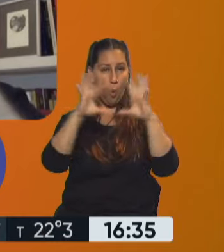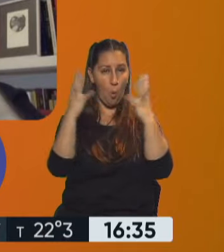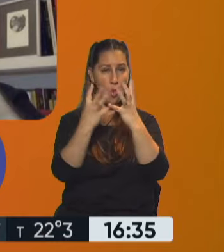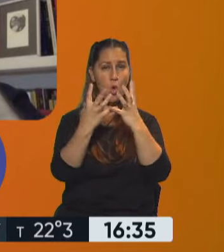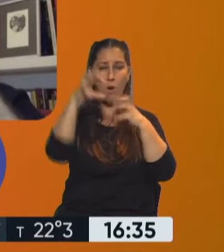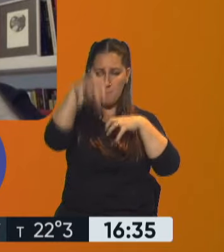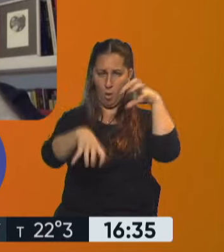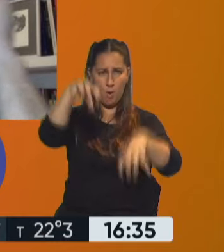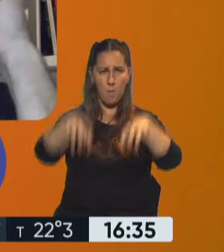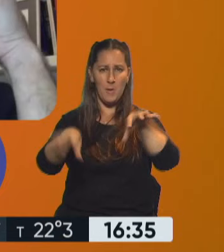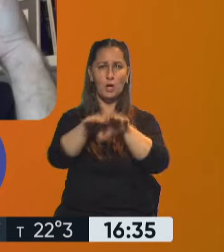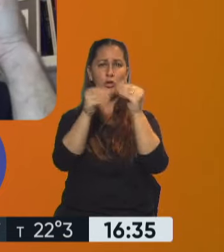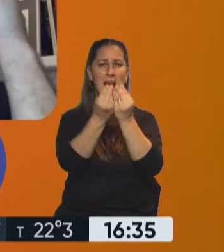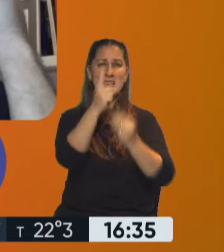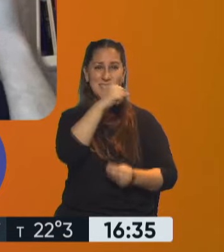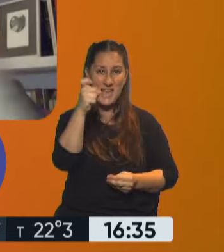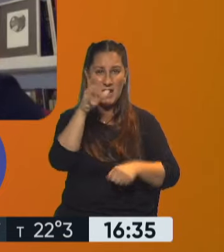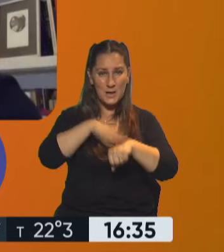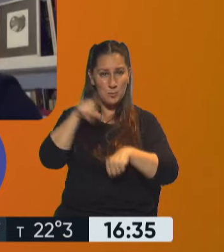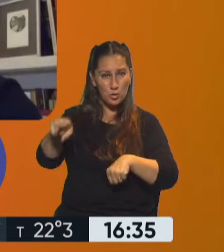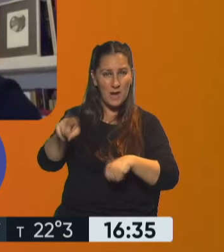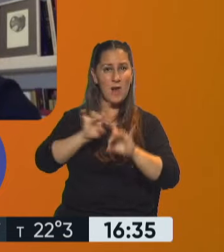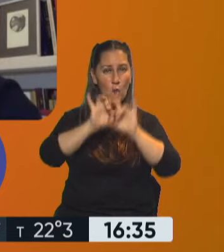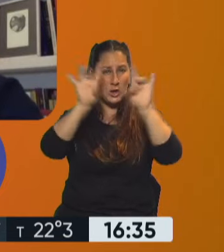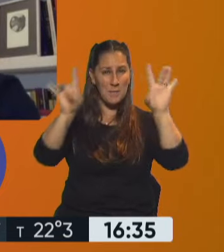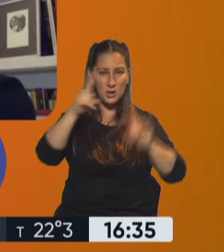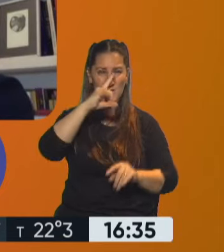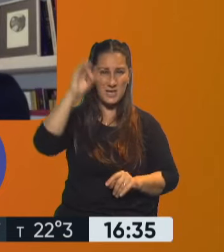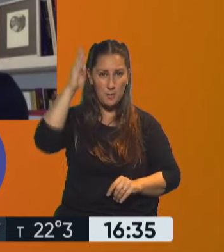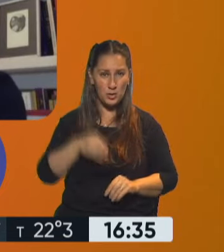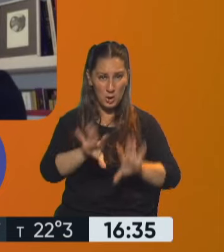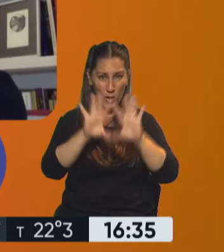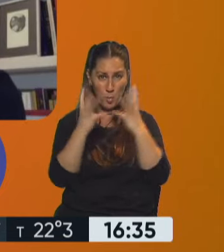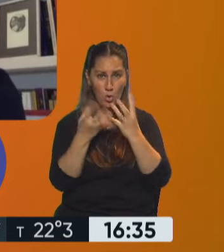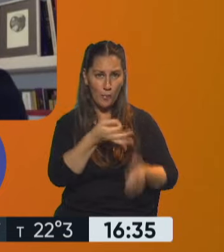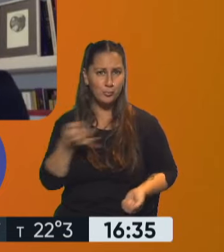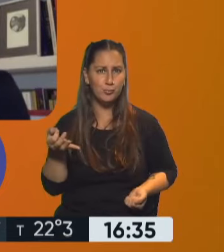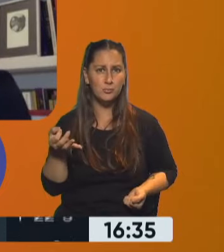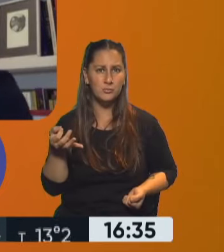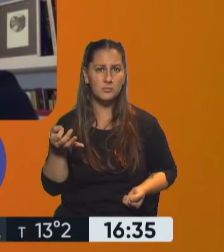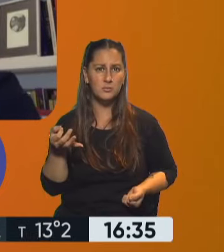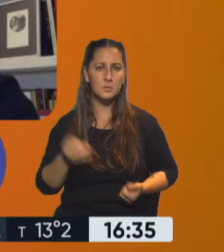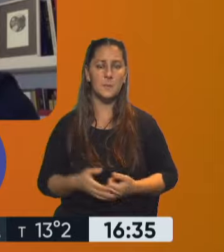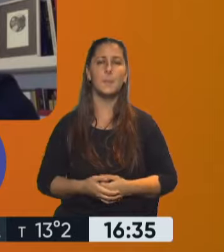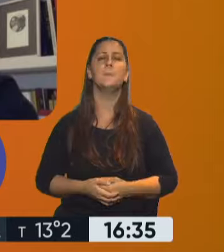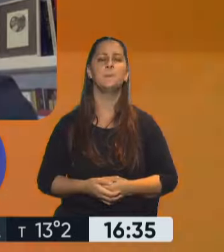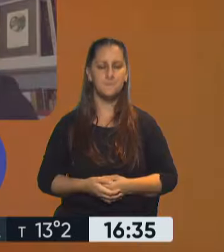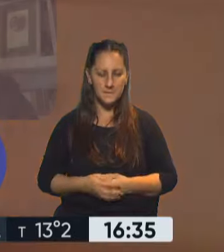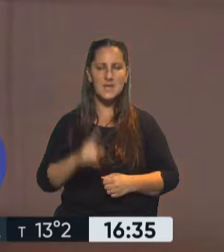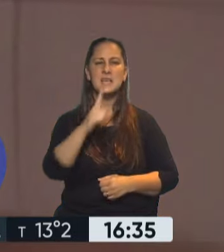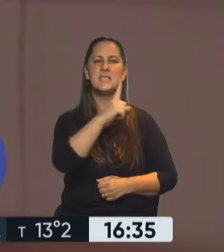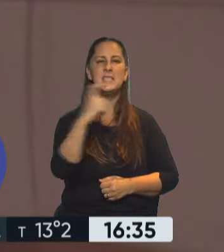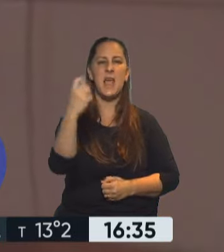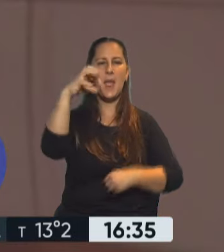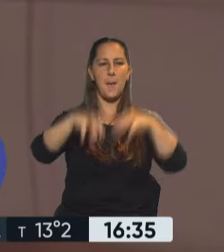100 empresas del mundo contaminan el 70% de la contaminación ambiental del mundo. 100 empresas